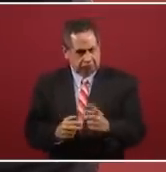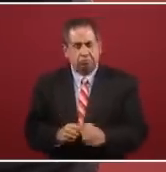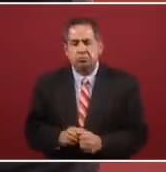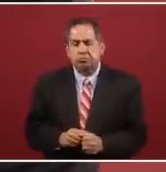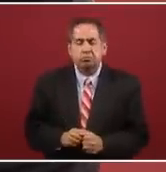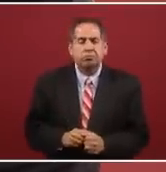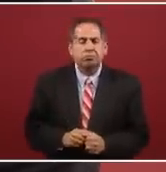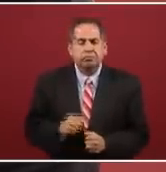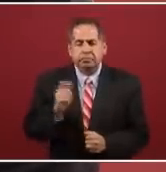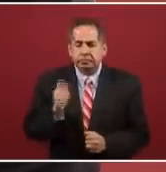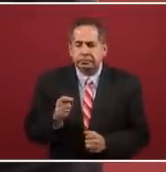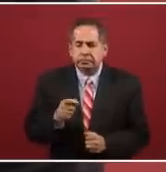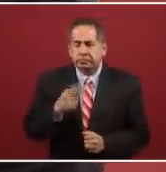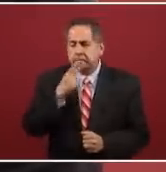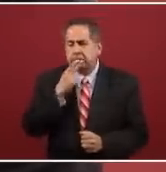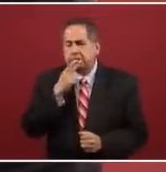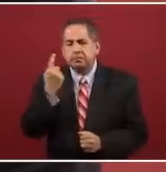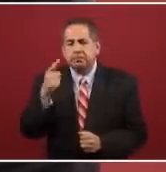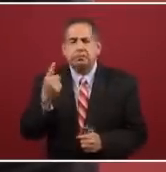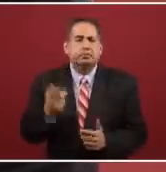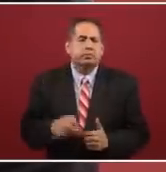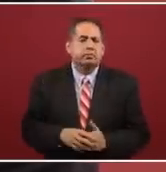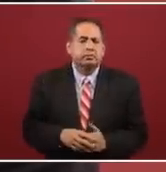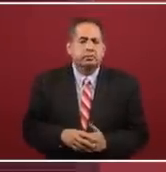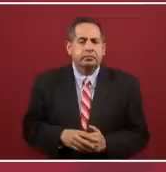que era